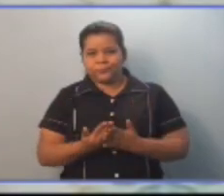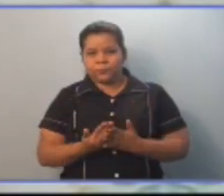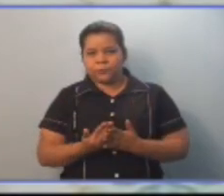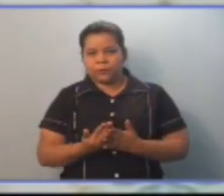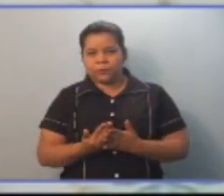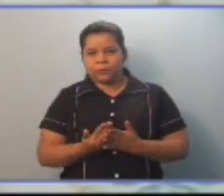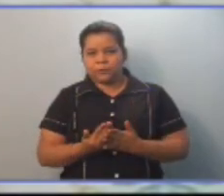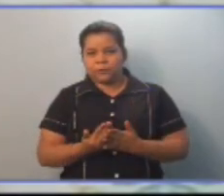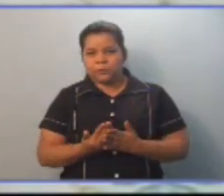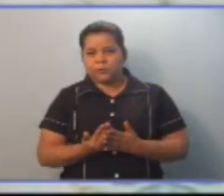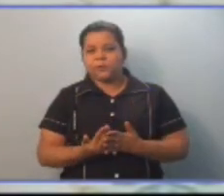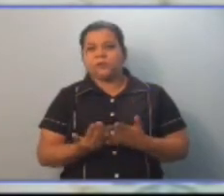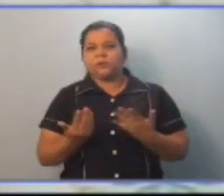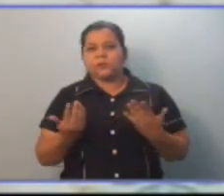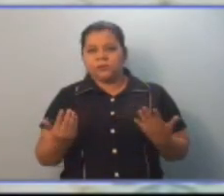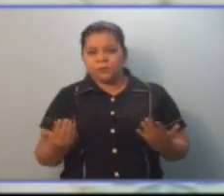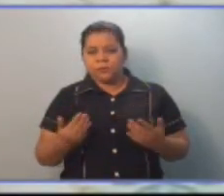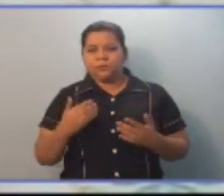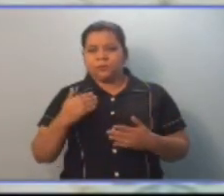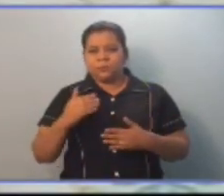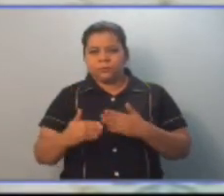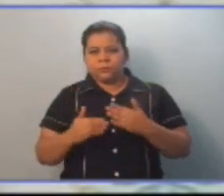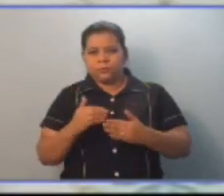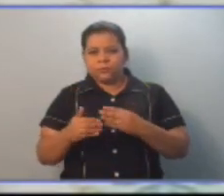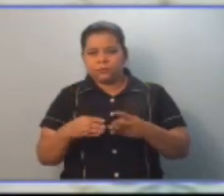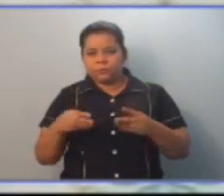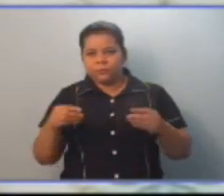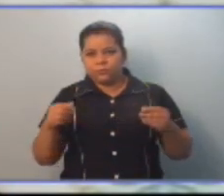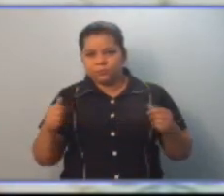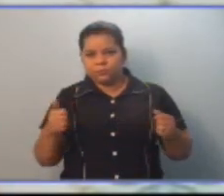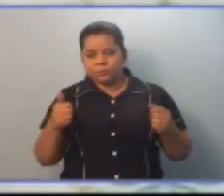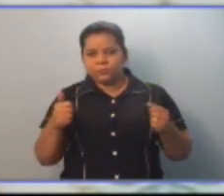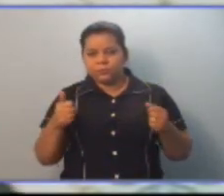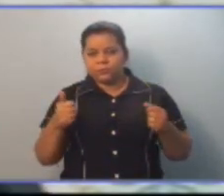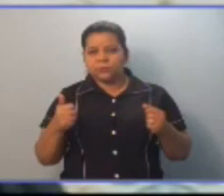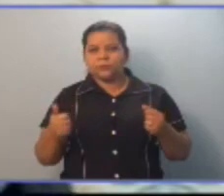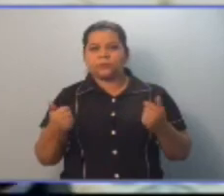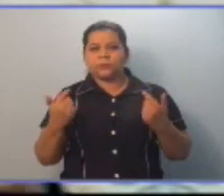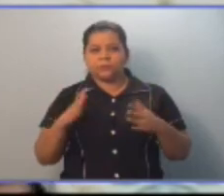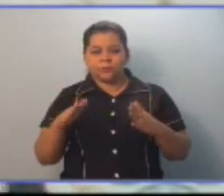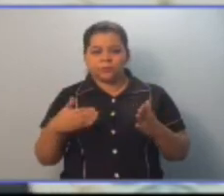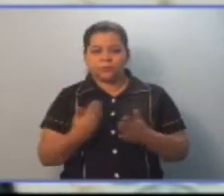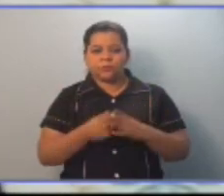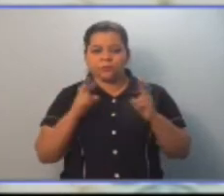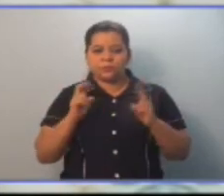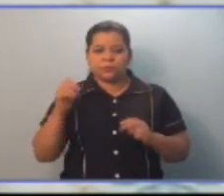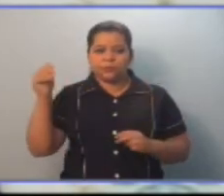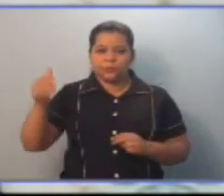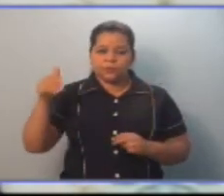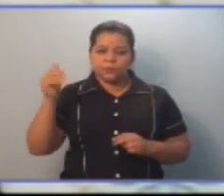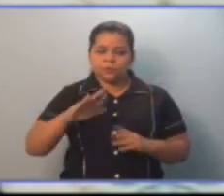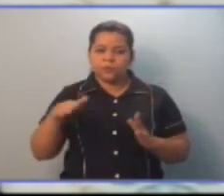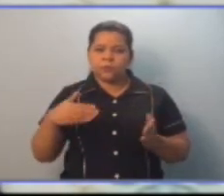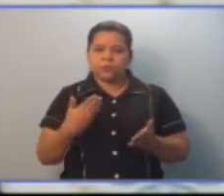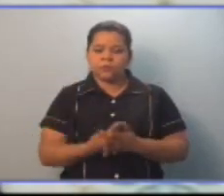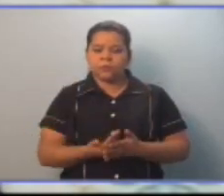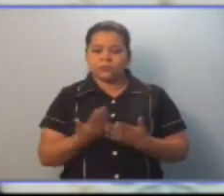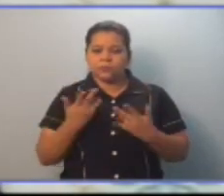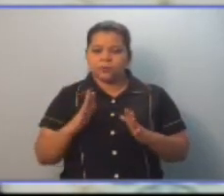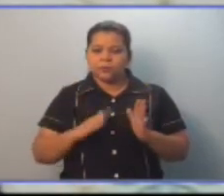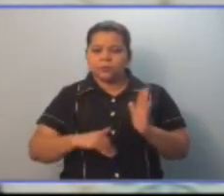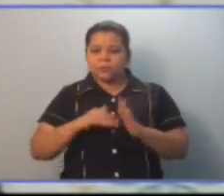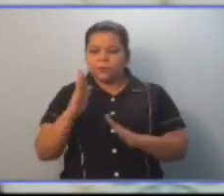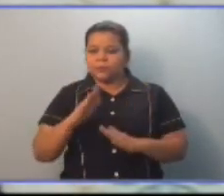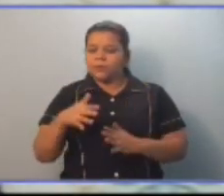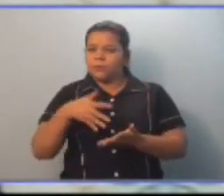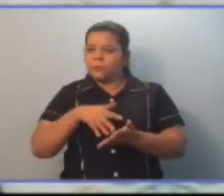el tema de la prevención a través de la educación hacia los funcionarios públicos en